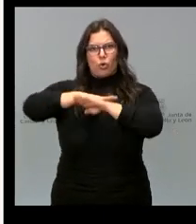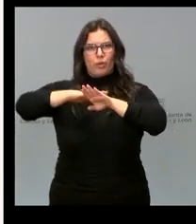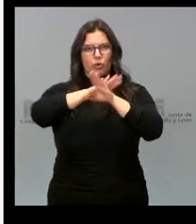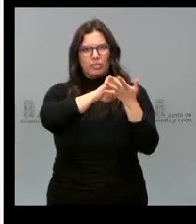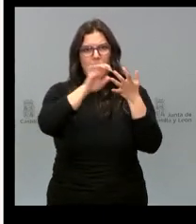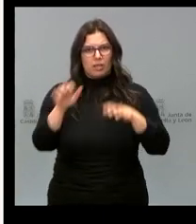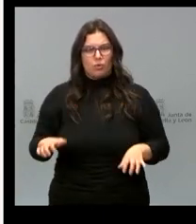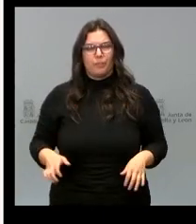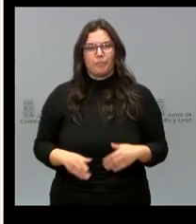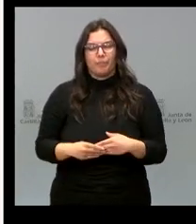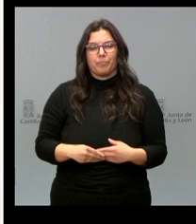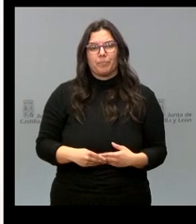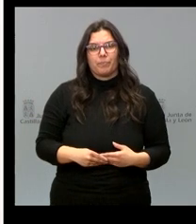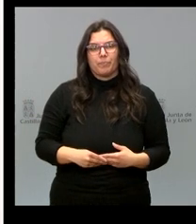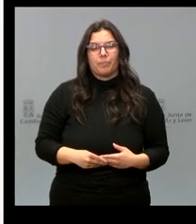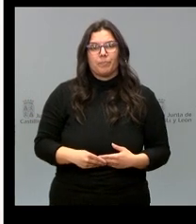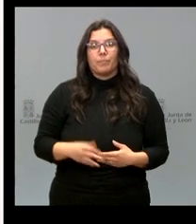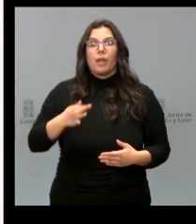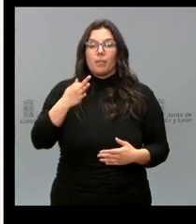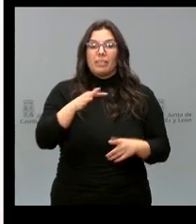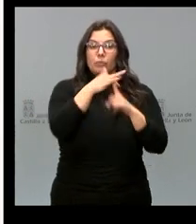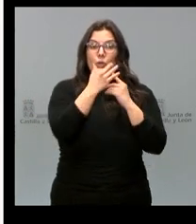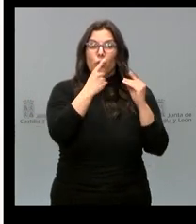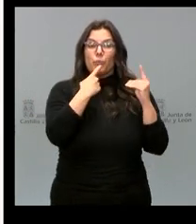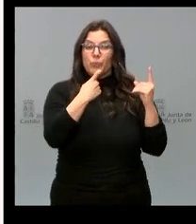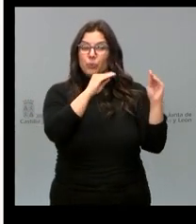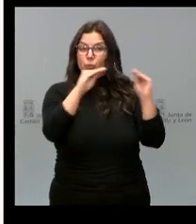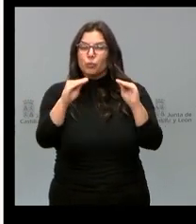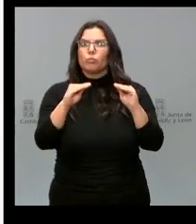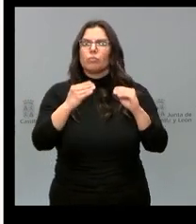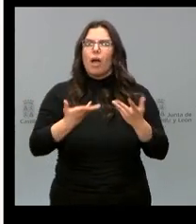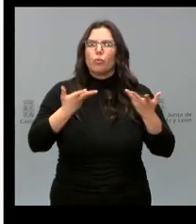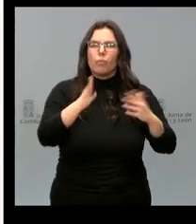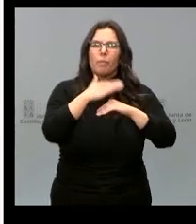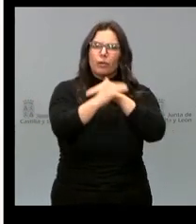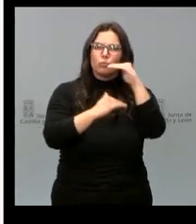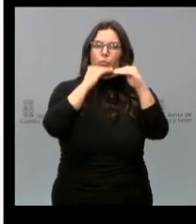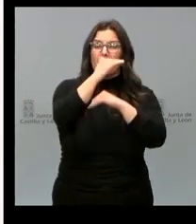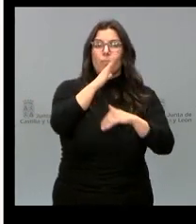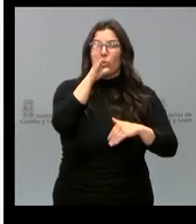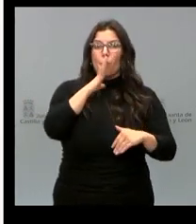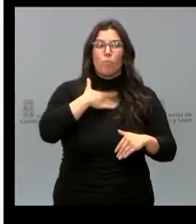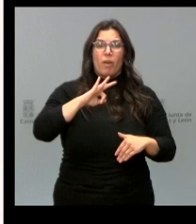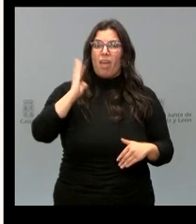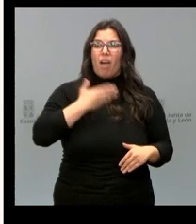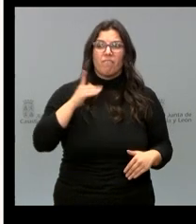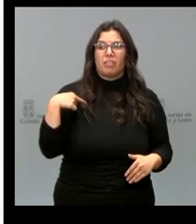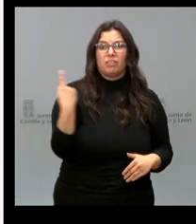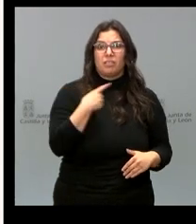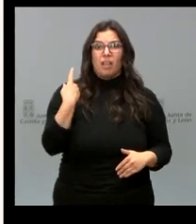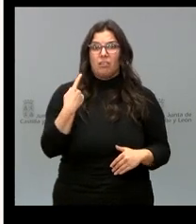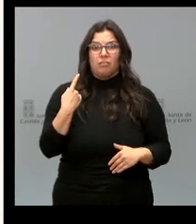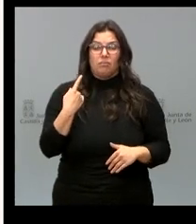León. Y les vamos a ayudar a superar estas situaciones difíciles que nos pueden afectar a todos, porque nadie